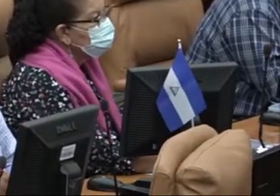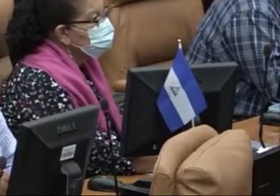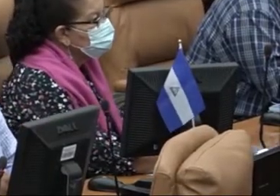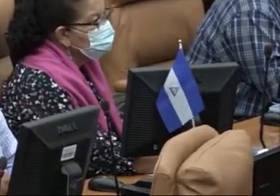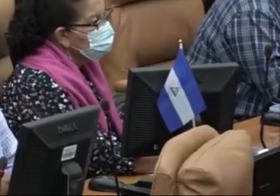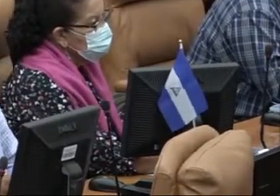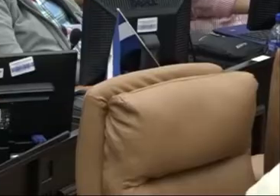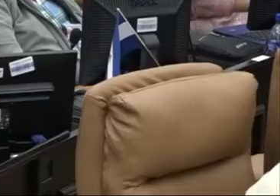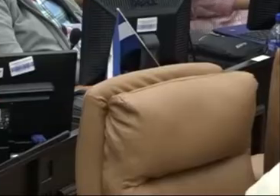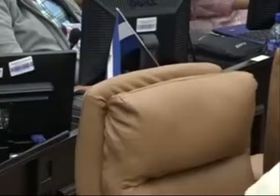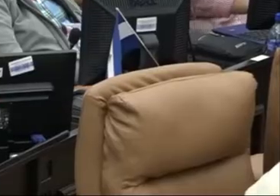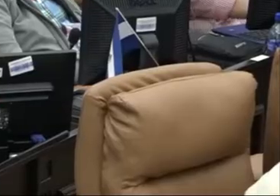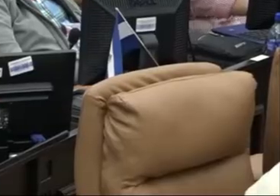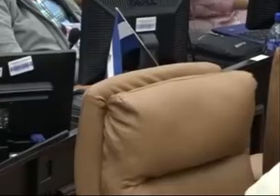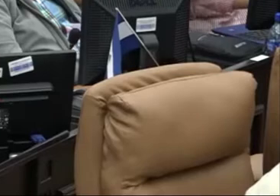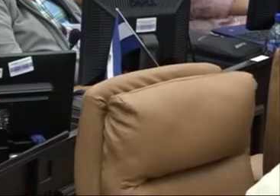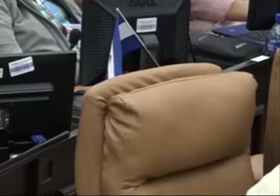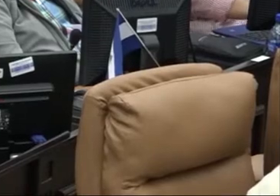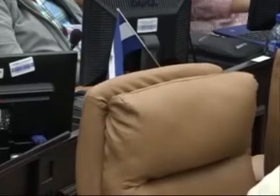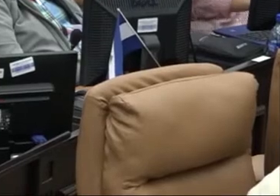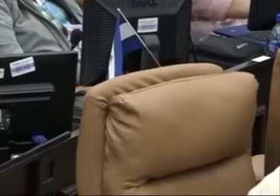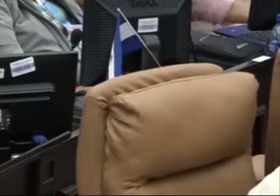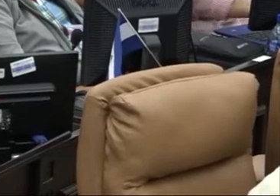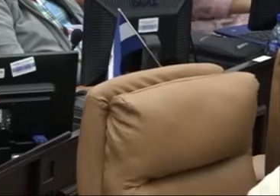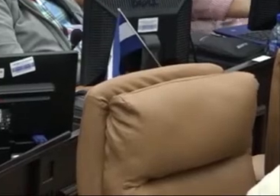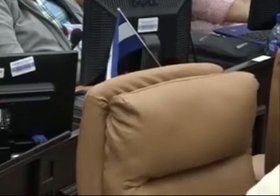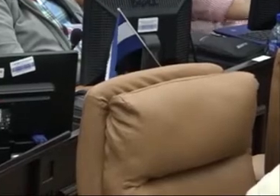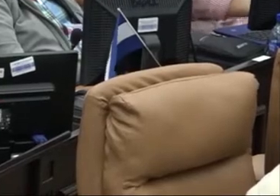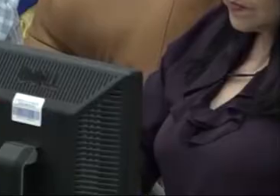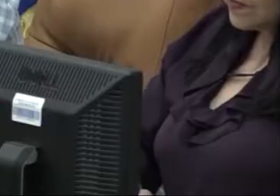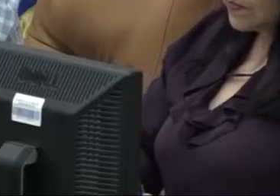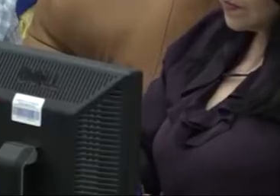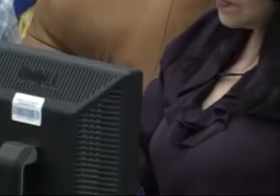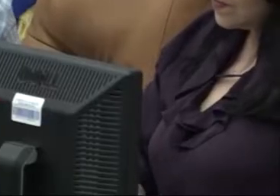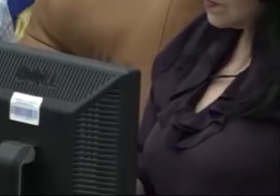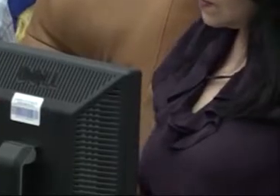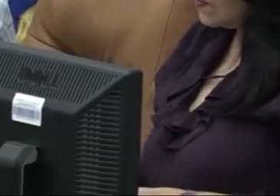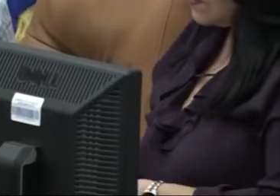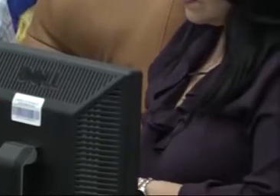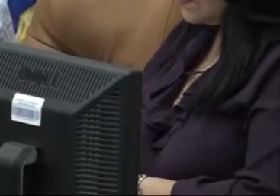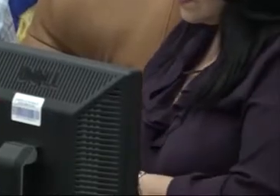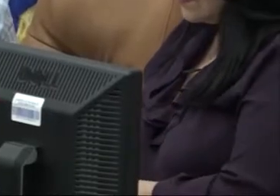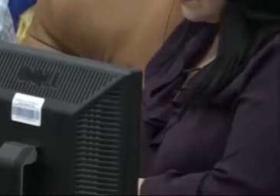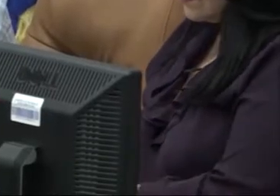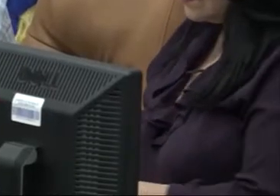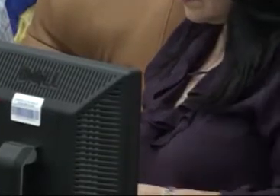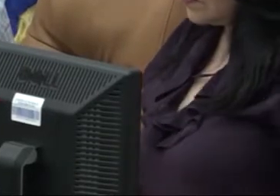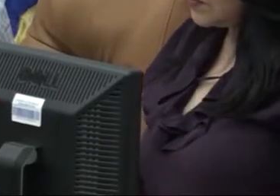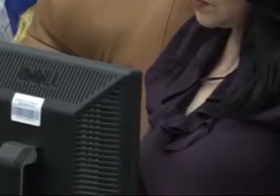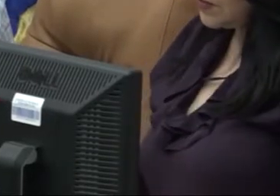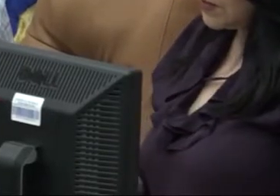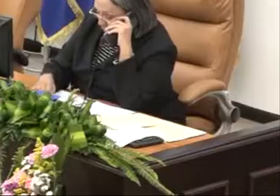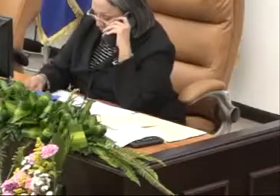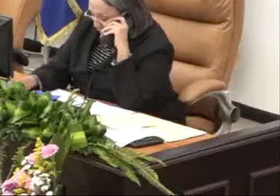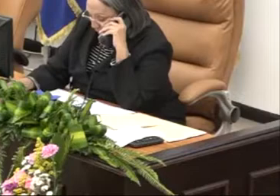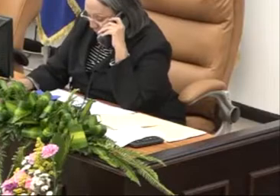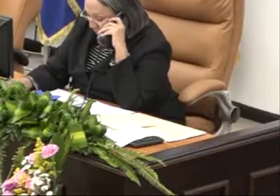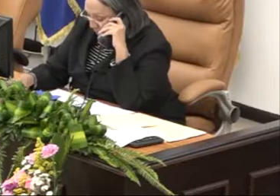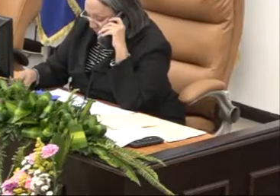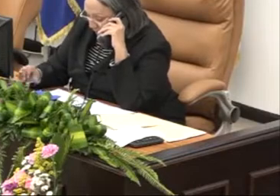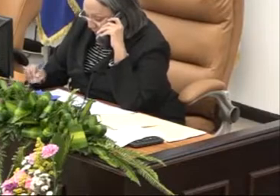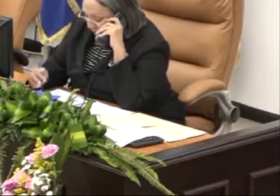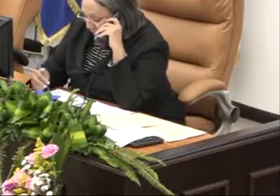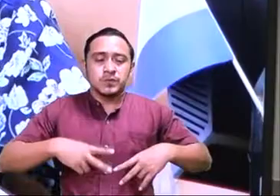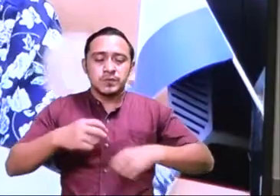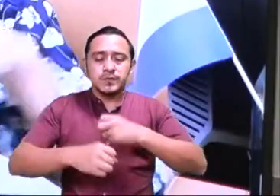los nacionales titulares de pasaportes diplomáticos, oficiales de servicio y de asuntos públicos del